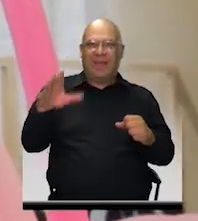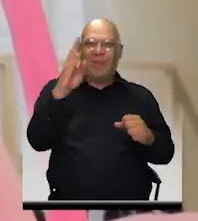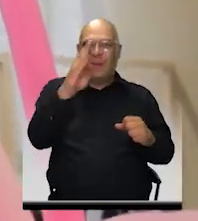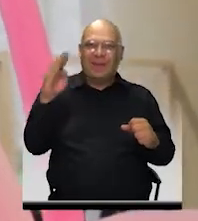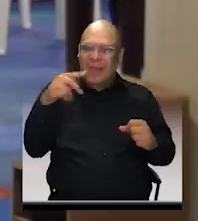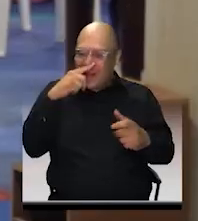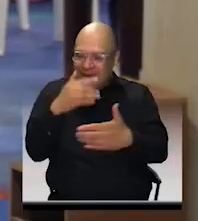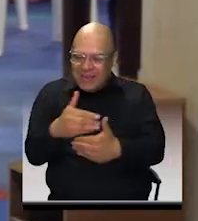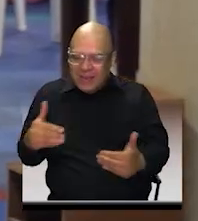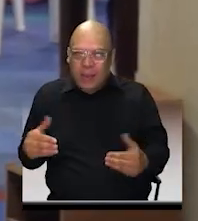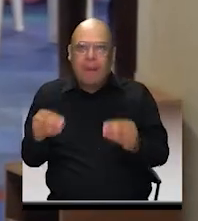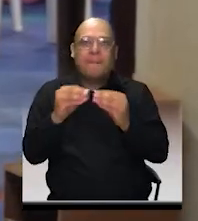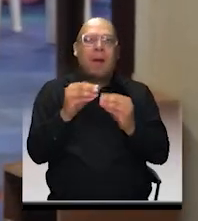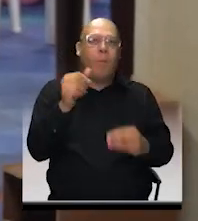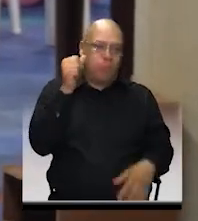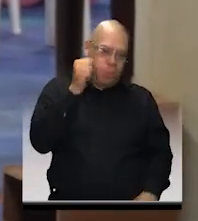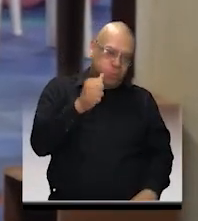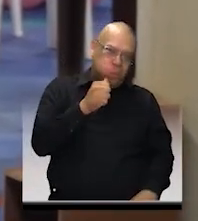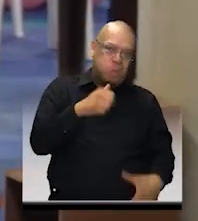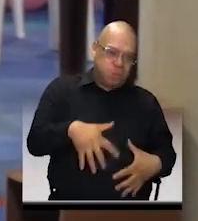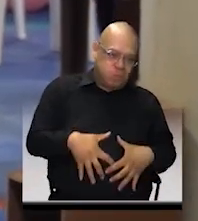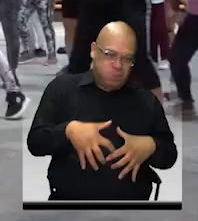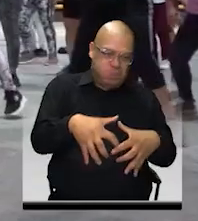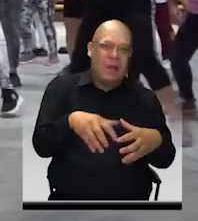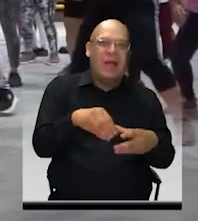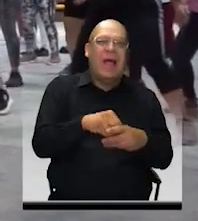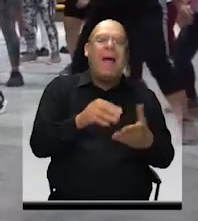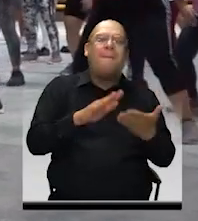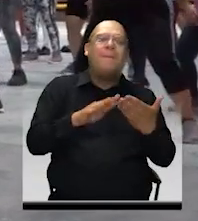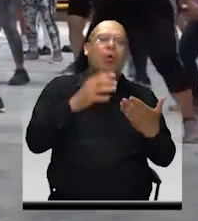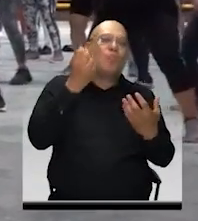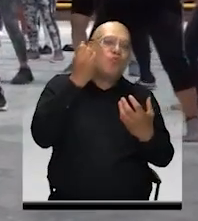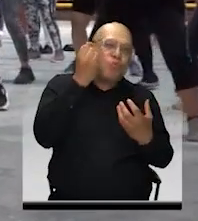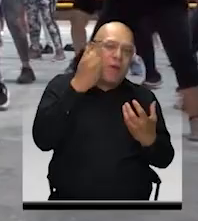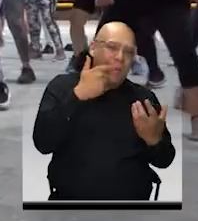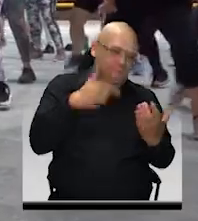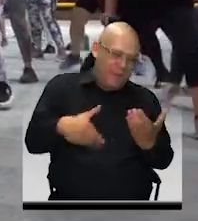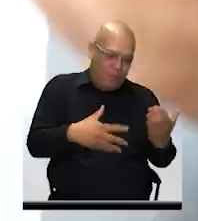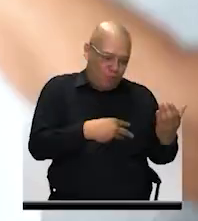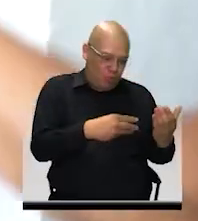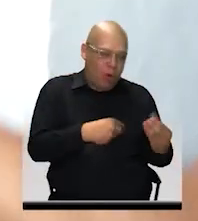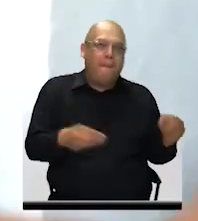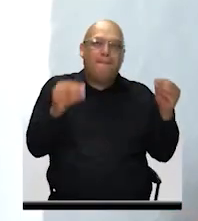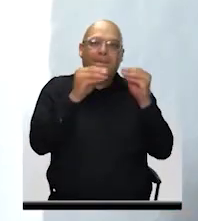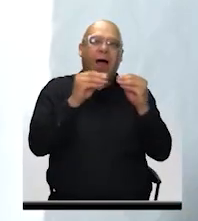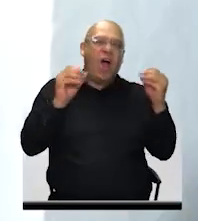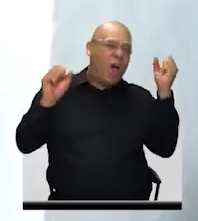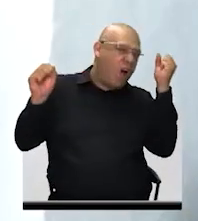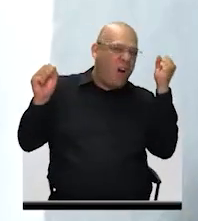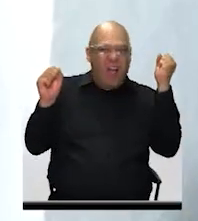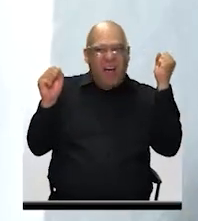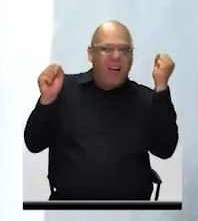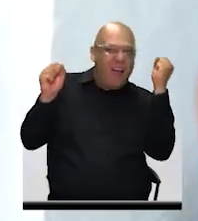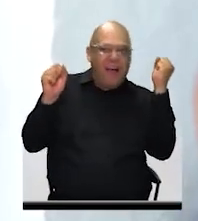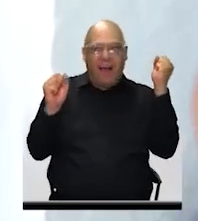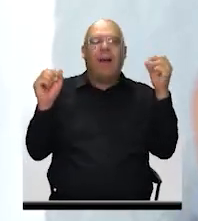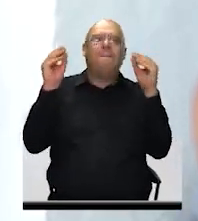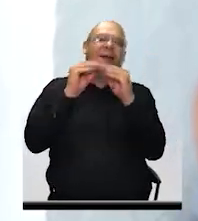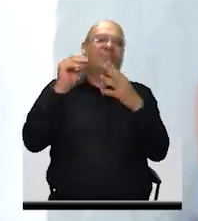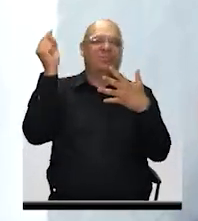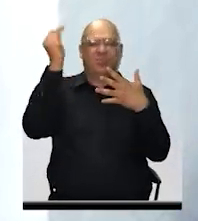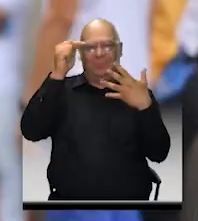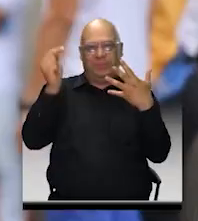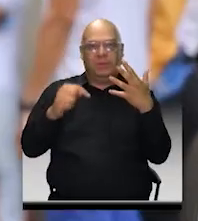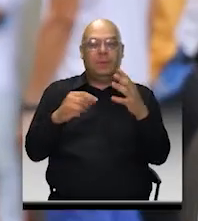damos actividades para las madres gestantes y las madres lactantes, gimnasia musicalizada, rumba aeróbica y muchas más actividades en torno a